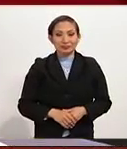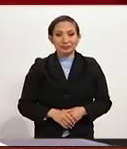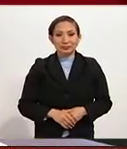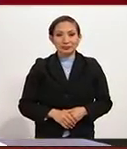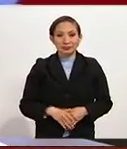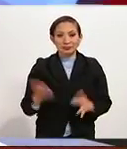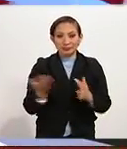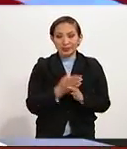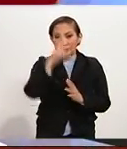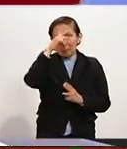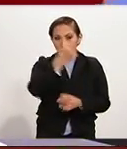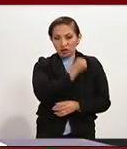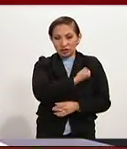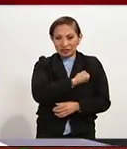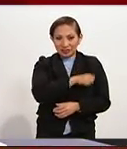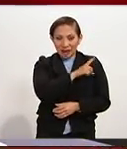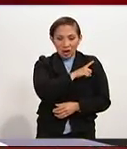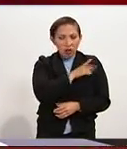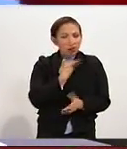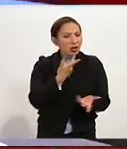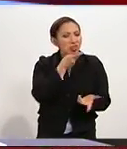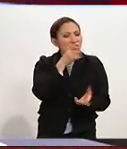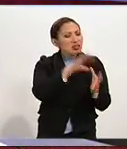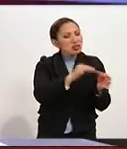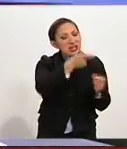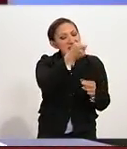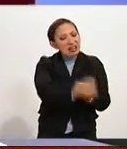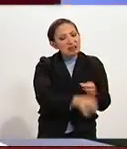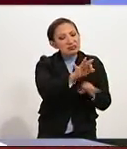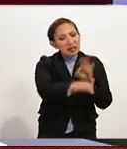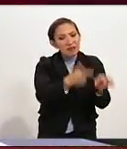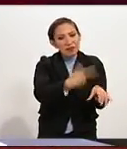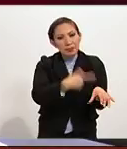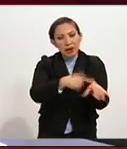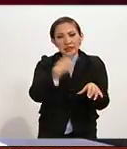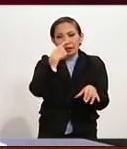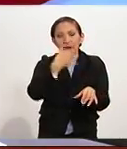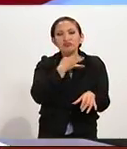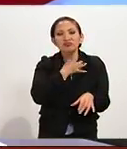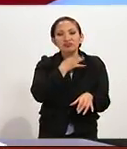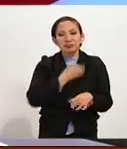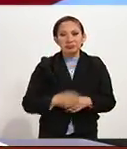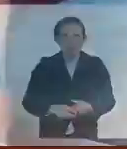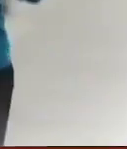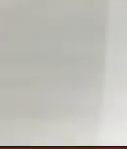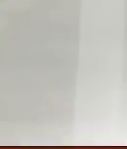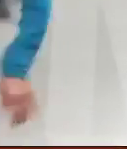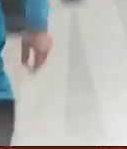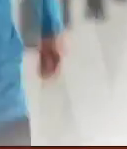En la sección México Sano le diremos cómo tratar las enfermedades respiratorias.